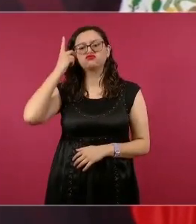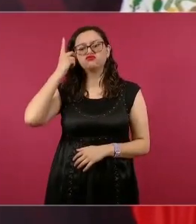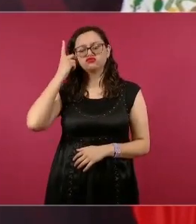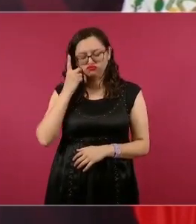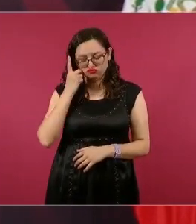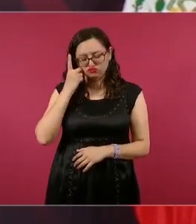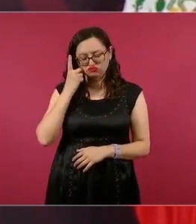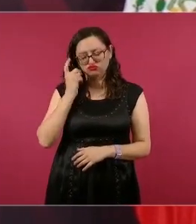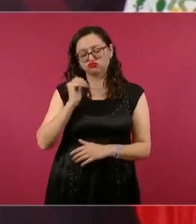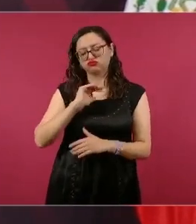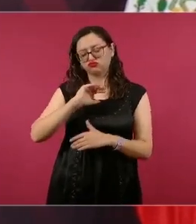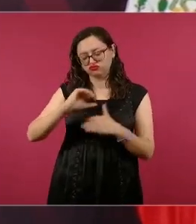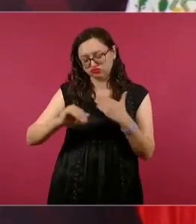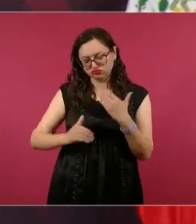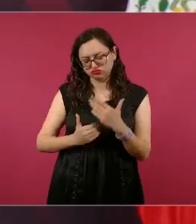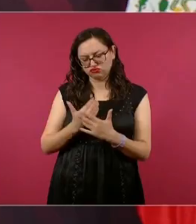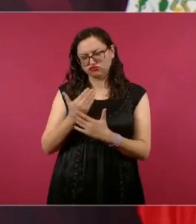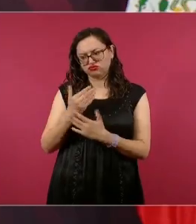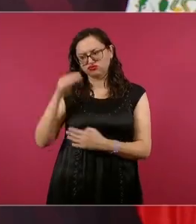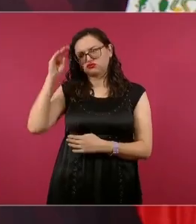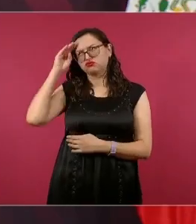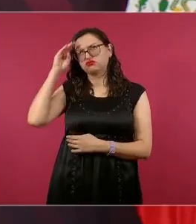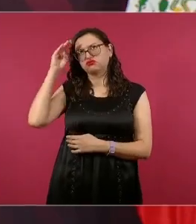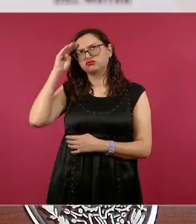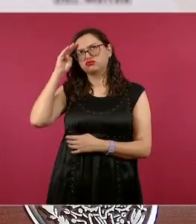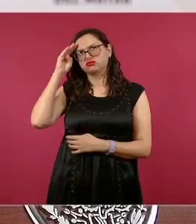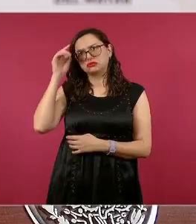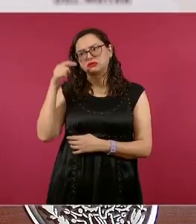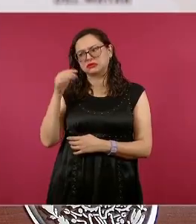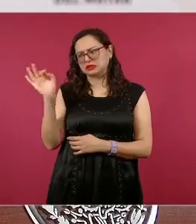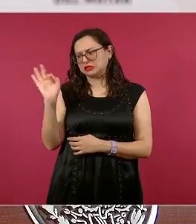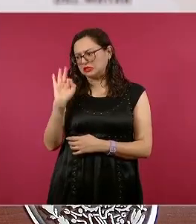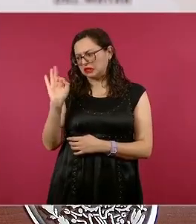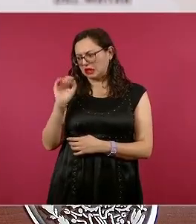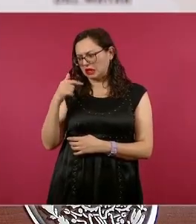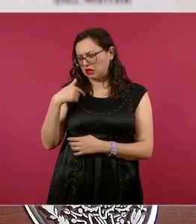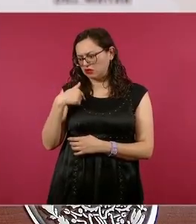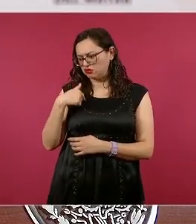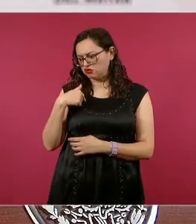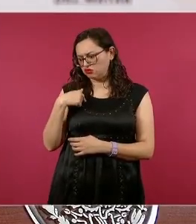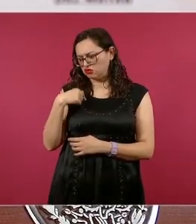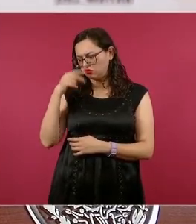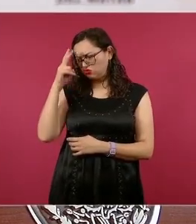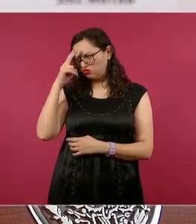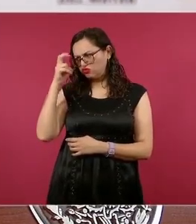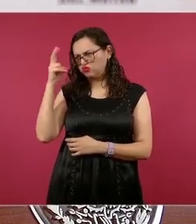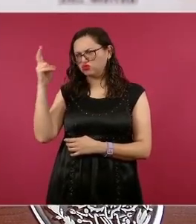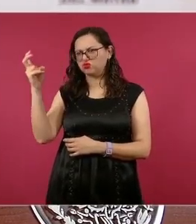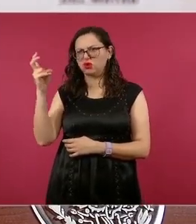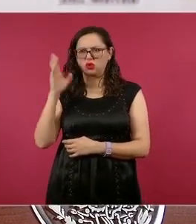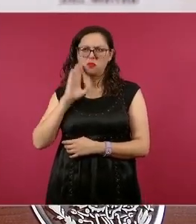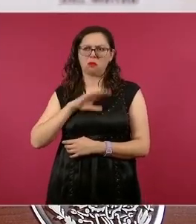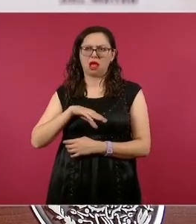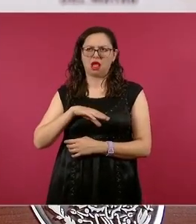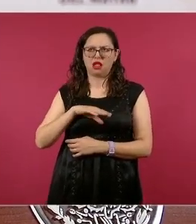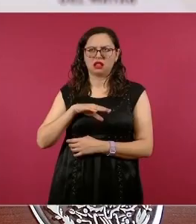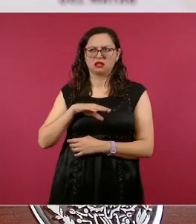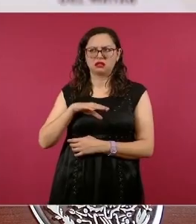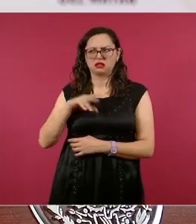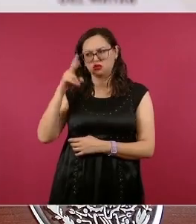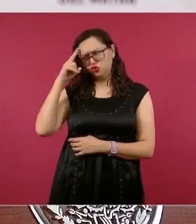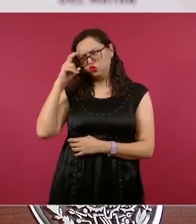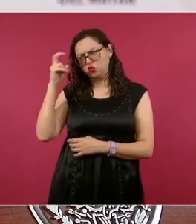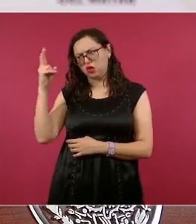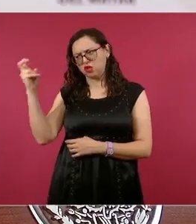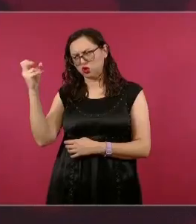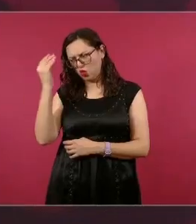y me levanté, dice, y pensé que había sido una pesadilla,